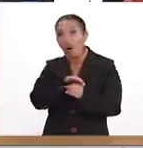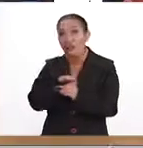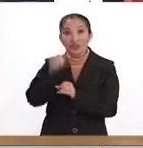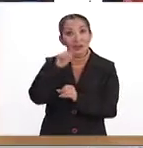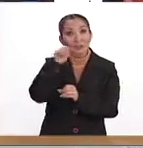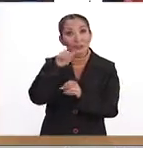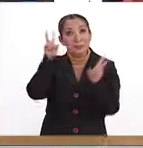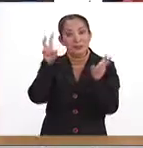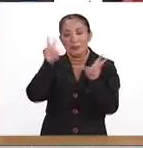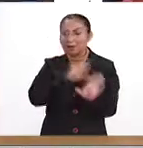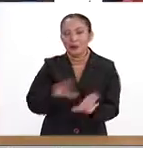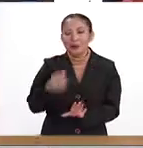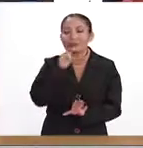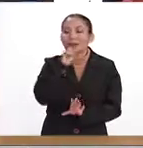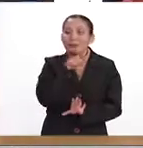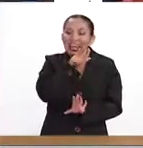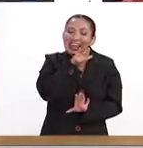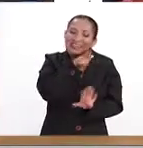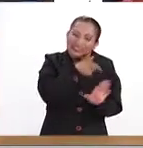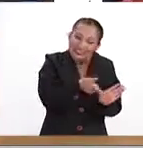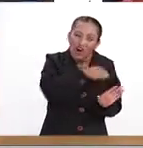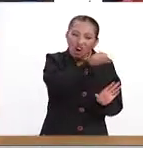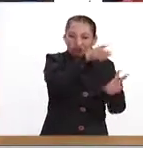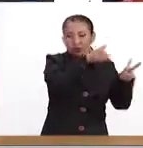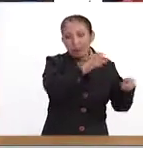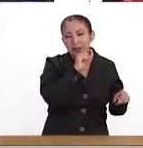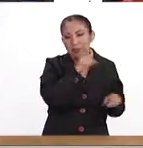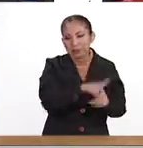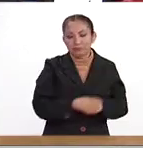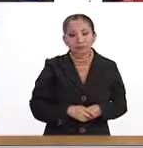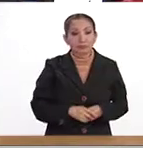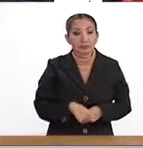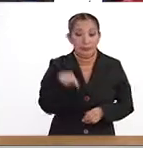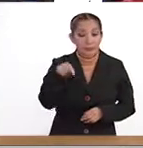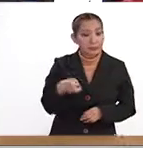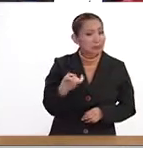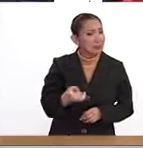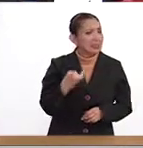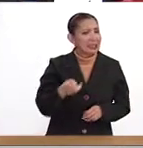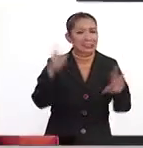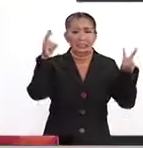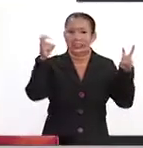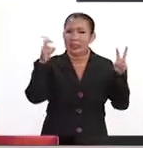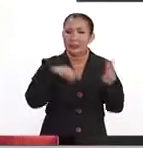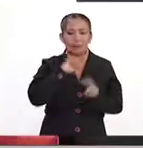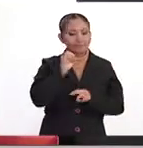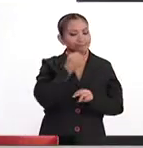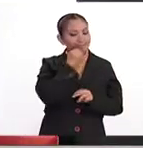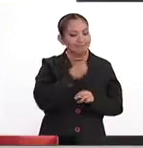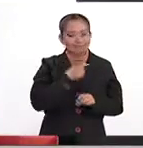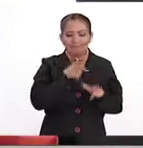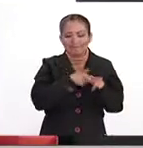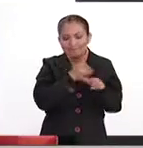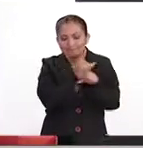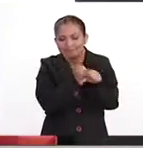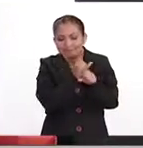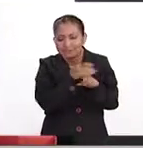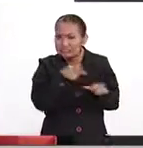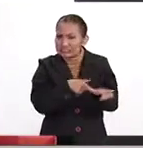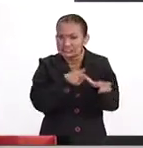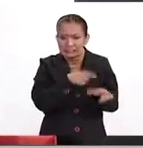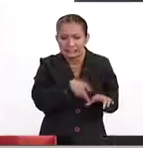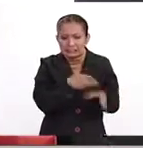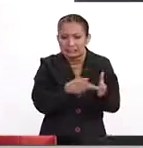son elecciones. El método sirve para otros temas. Este es un tema que estamos obligados a darle seguimiento. Yo creo que